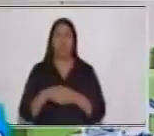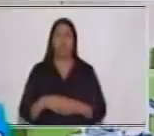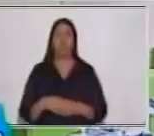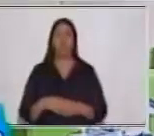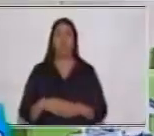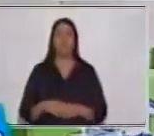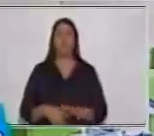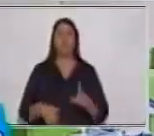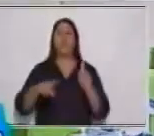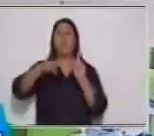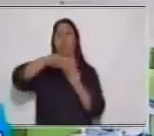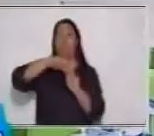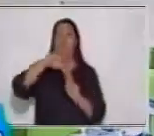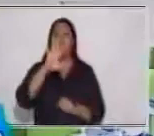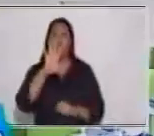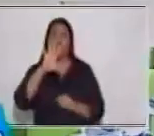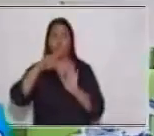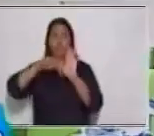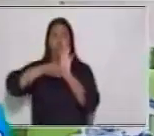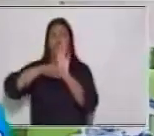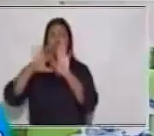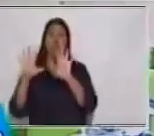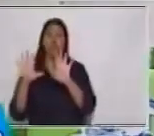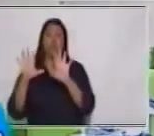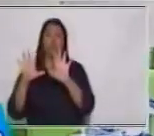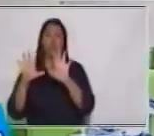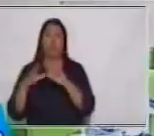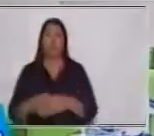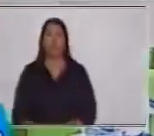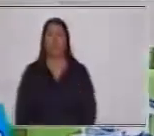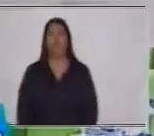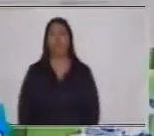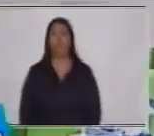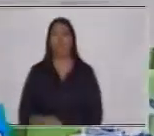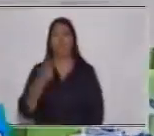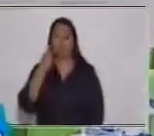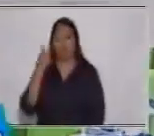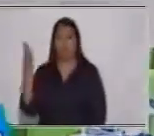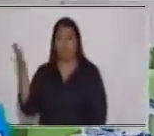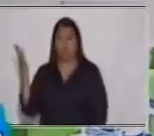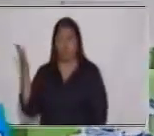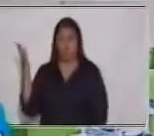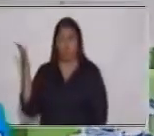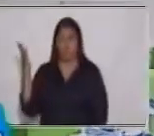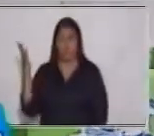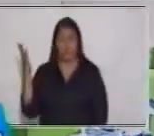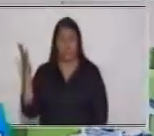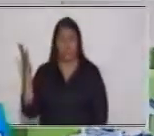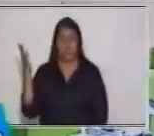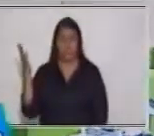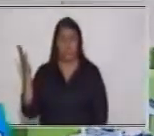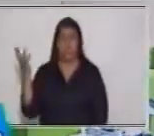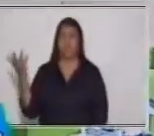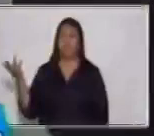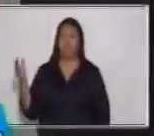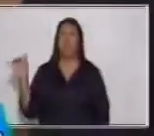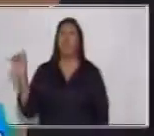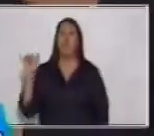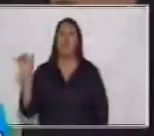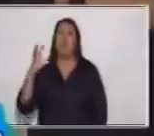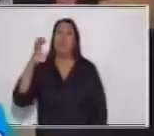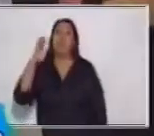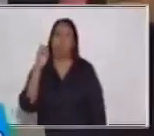Más 5, menos 10. Mire, igual a 0.